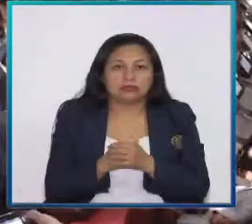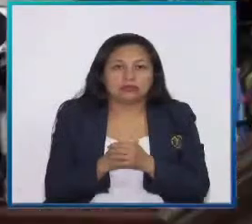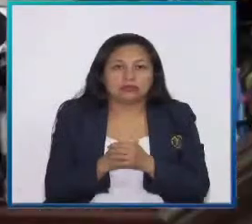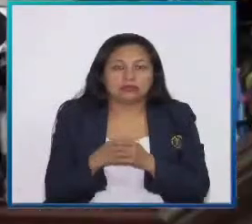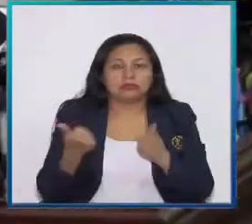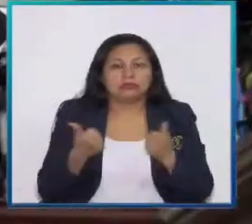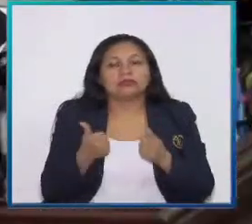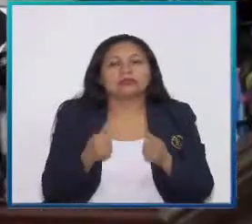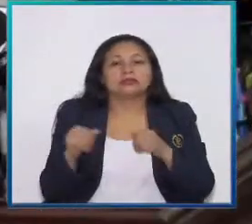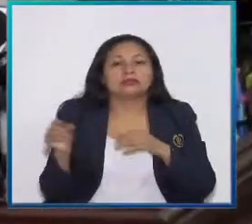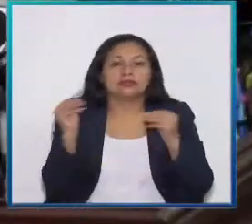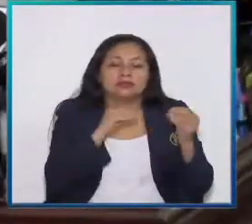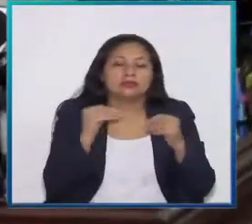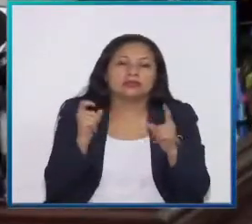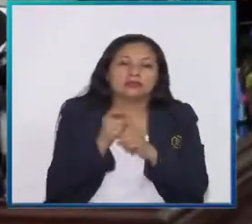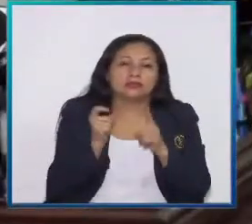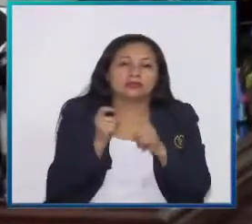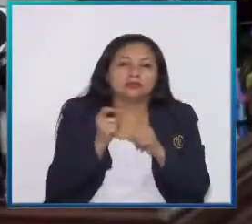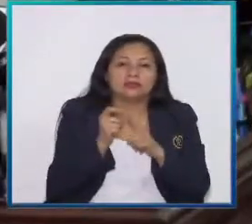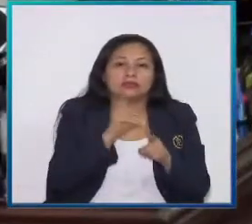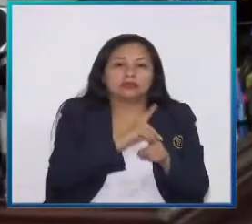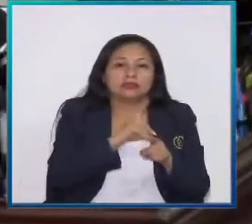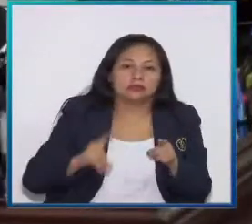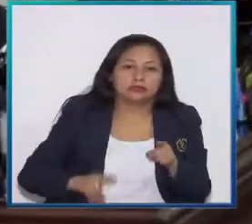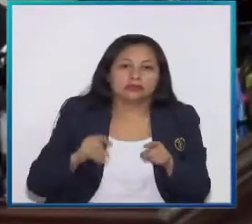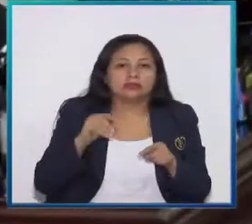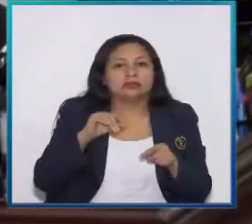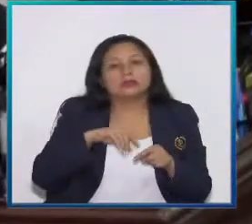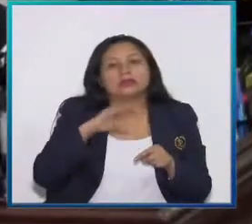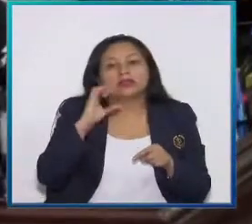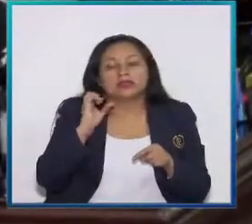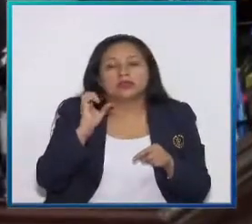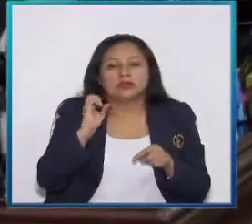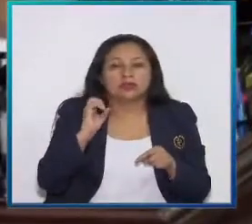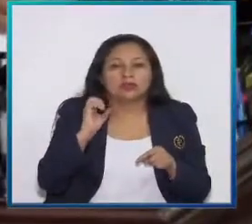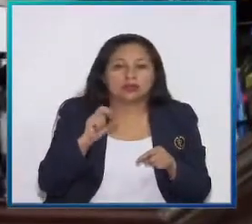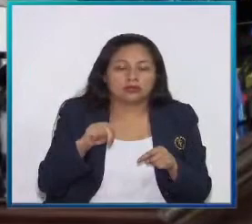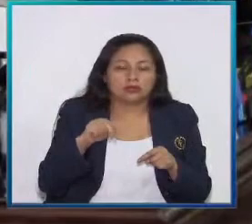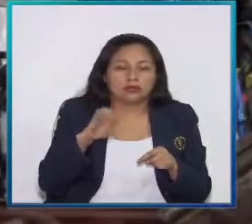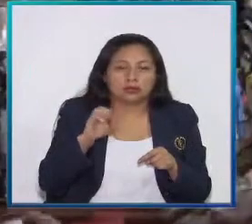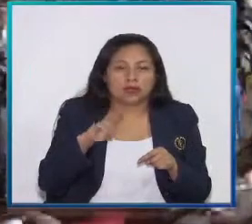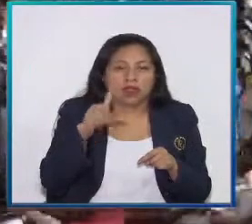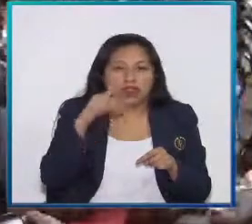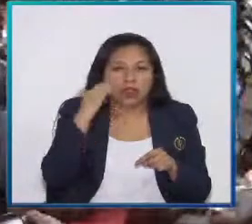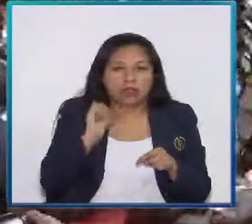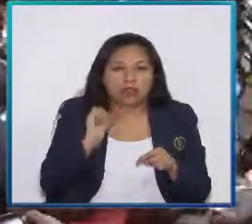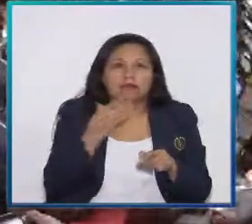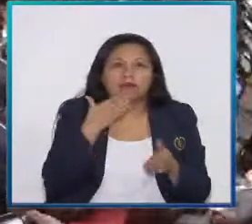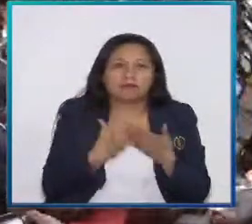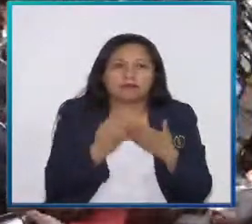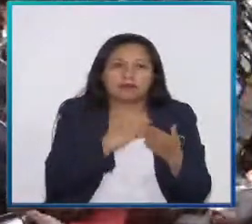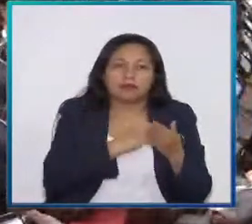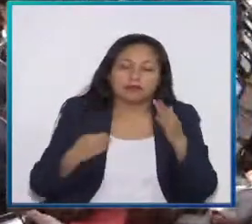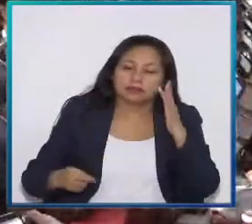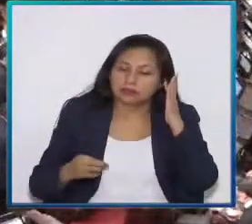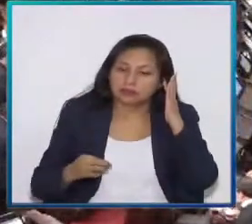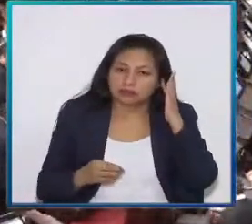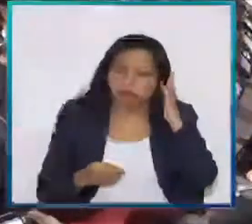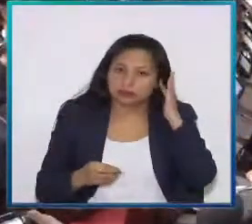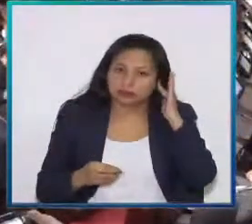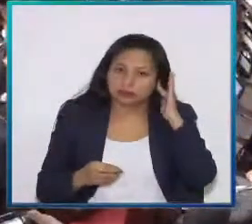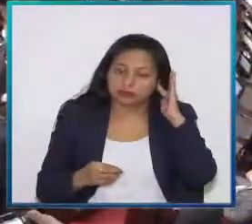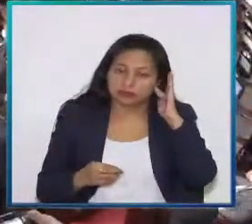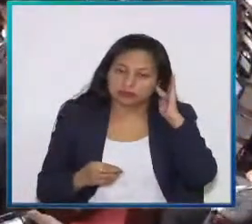Enmienda el trámite. Para la discusión tiene la palabra el diputado Cornelio García. Muchas gracias, presidente. Honorable